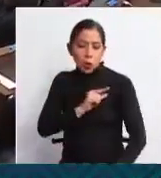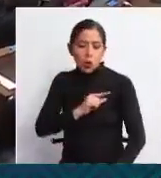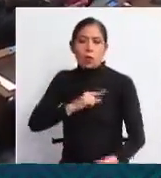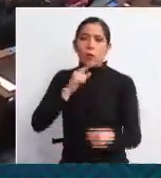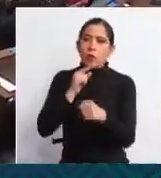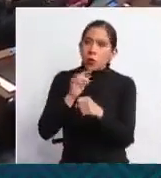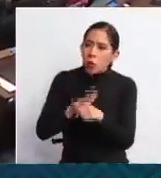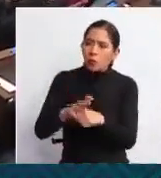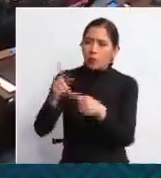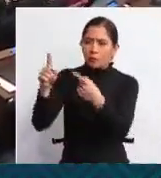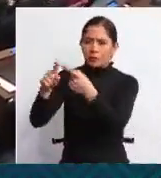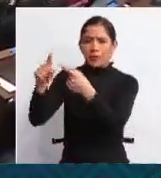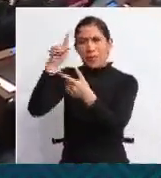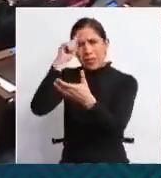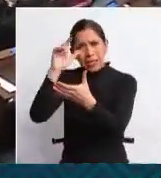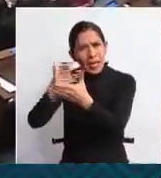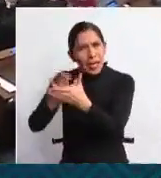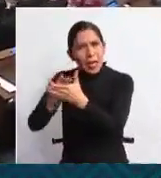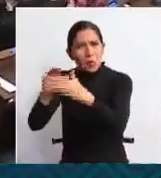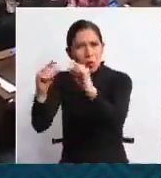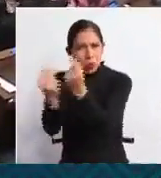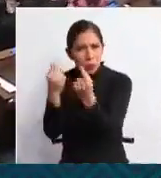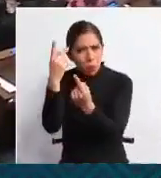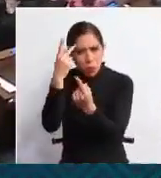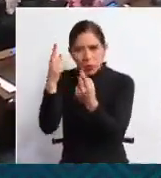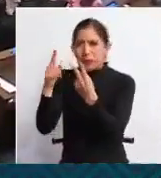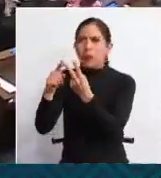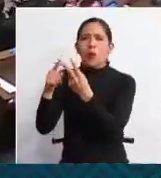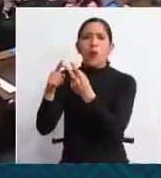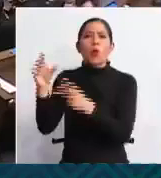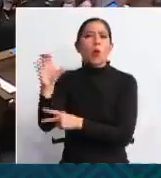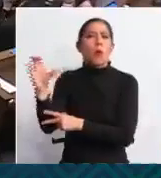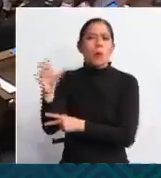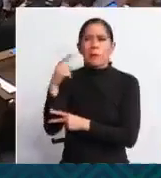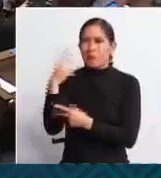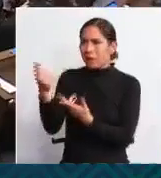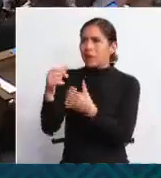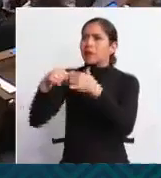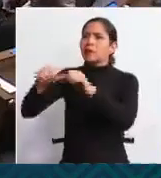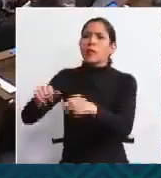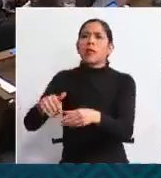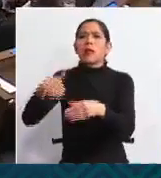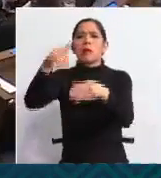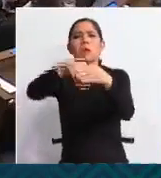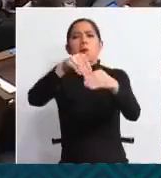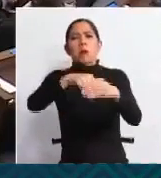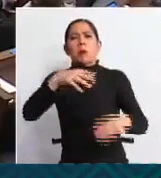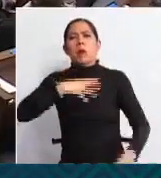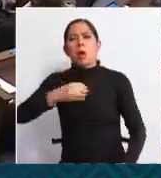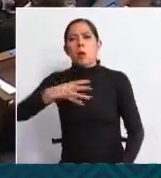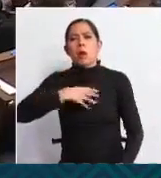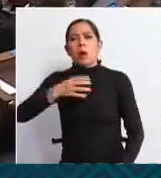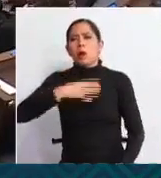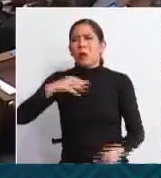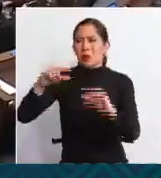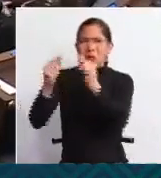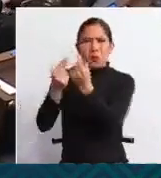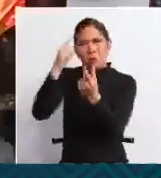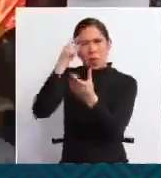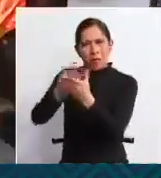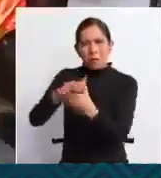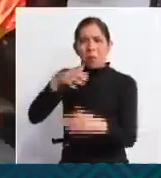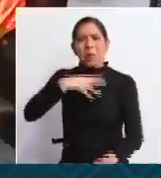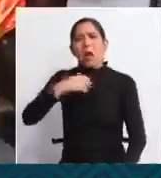de Comunidad Ciudadana. Basta de votar en blanco, como Creemos están apostando a votar en blanco, o de Comunidad